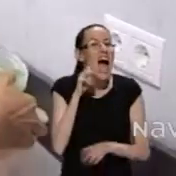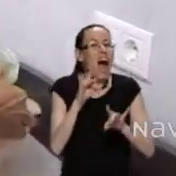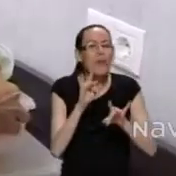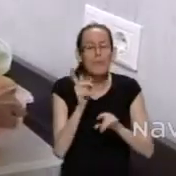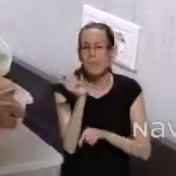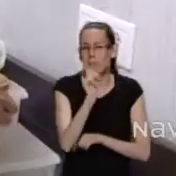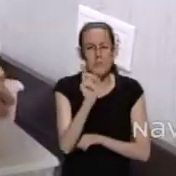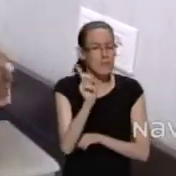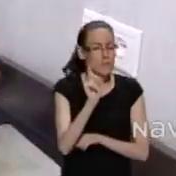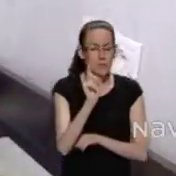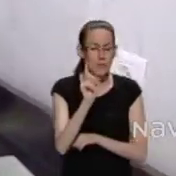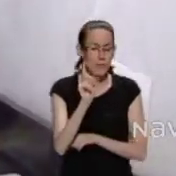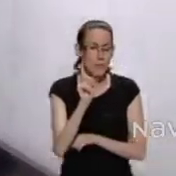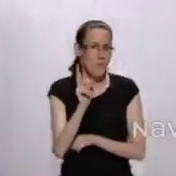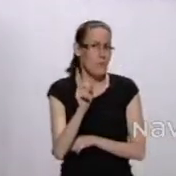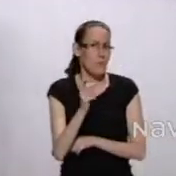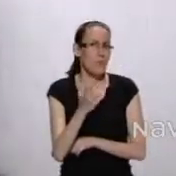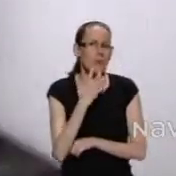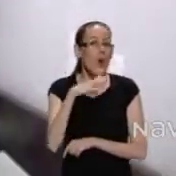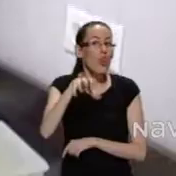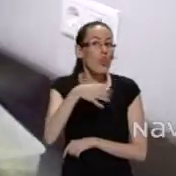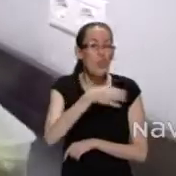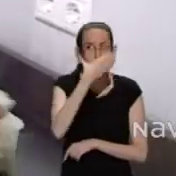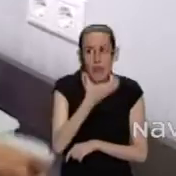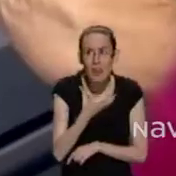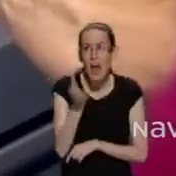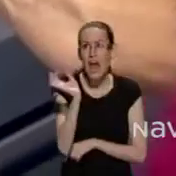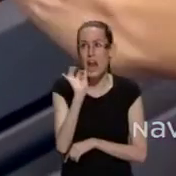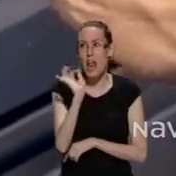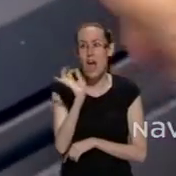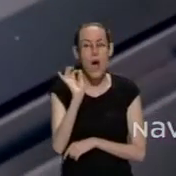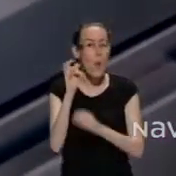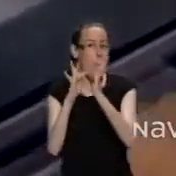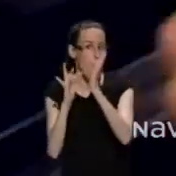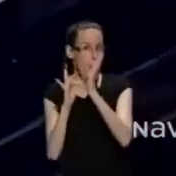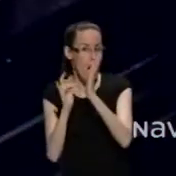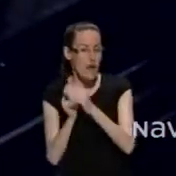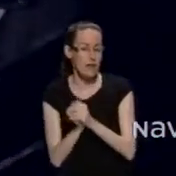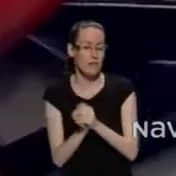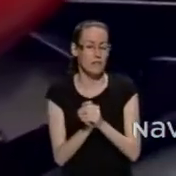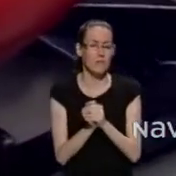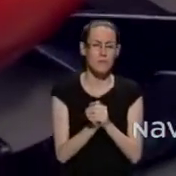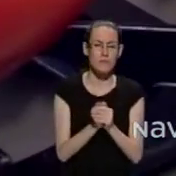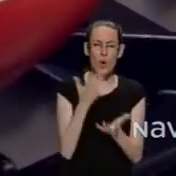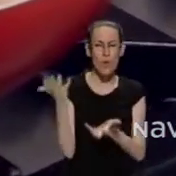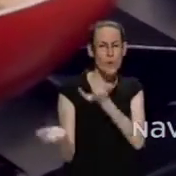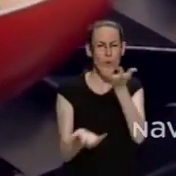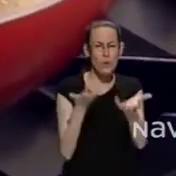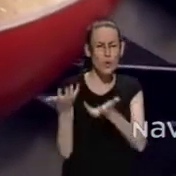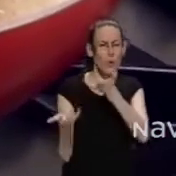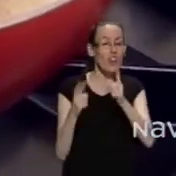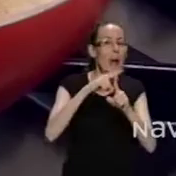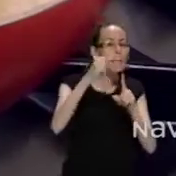arroz, el zumo de manzana concentrado, el amasaque, etc. ¿Por qué apostar por la cocina macrobiótica? Bueno, pues